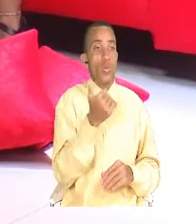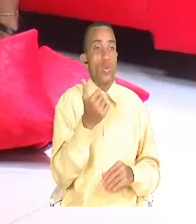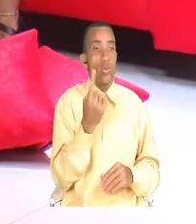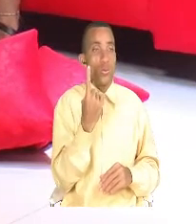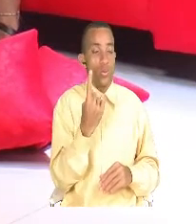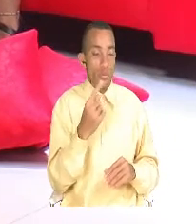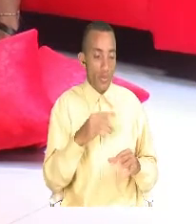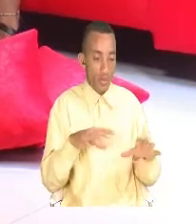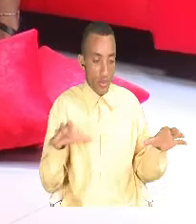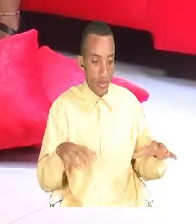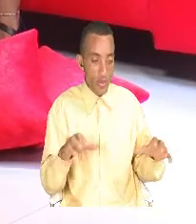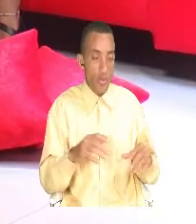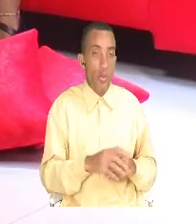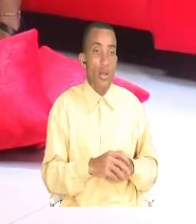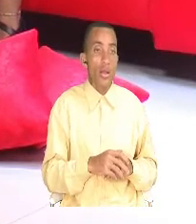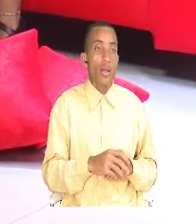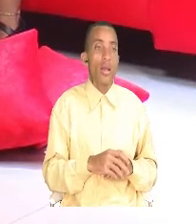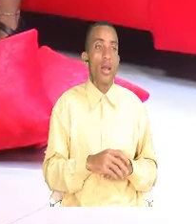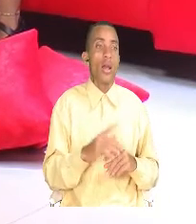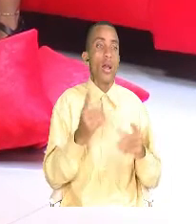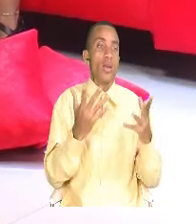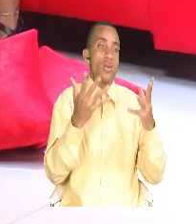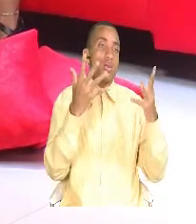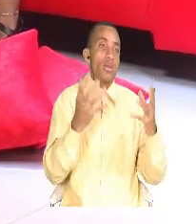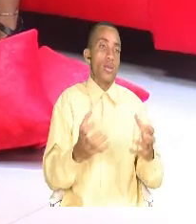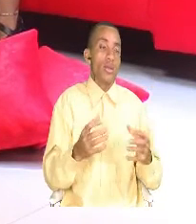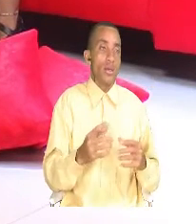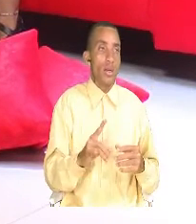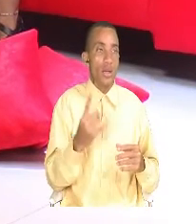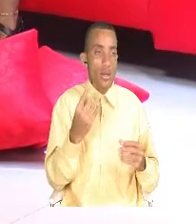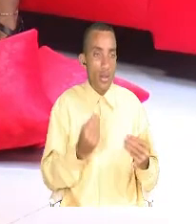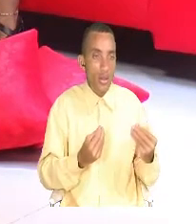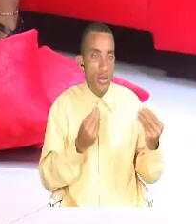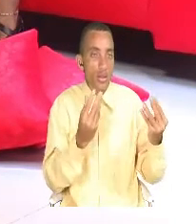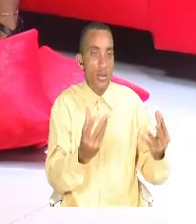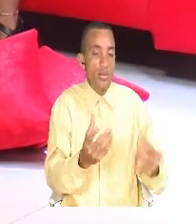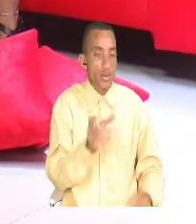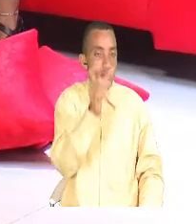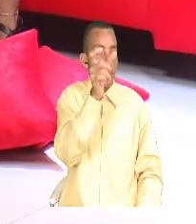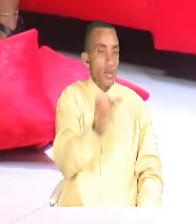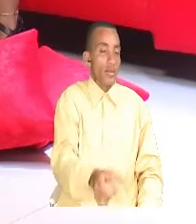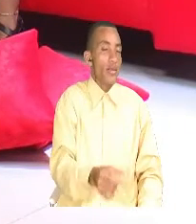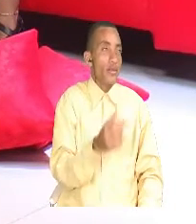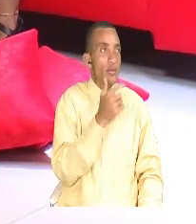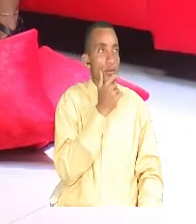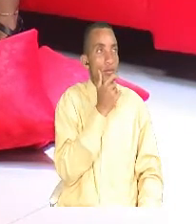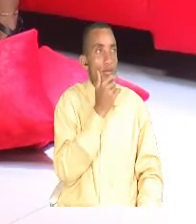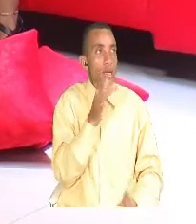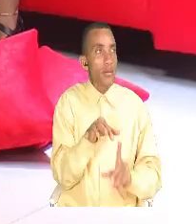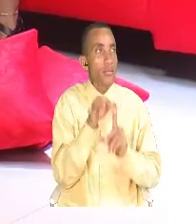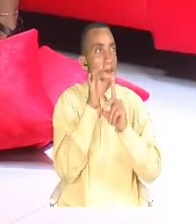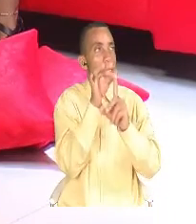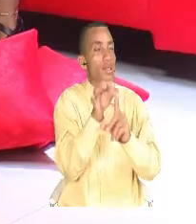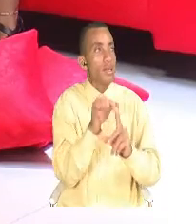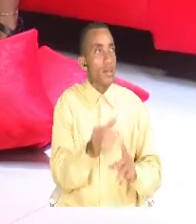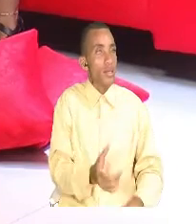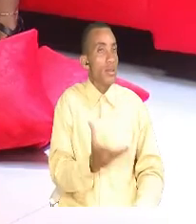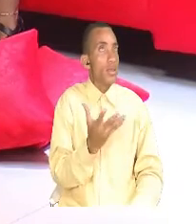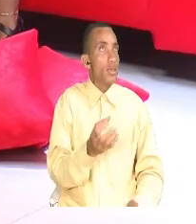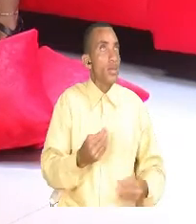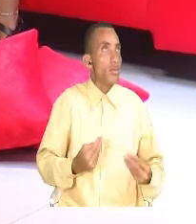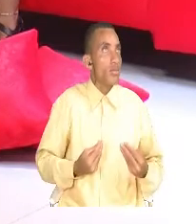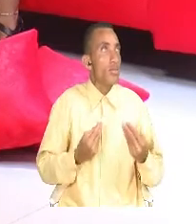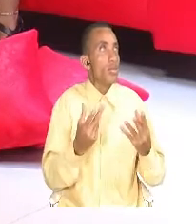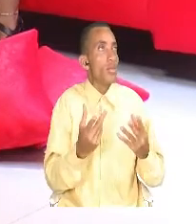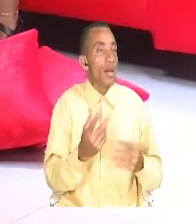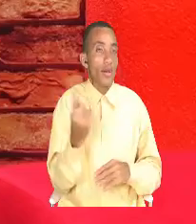creamos precisamente para las personas que quieren regalarle algo a esa otra persona que es especial, ¿cierto? Eso lo hacemos para el Día